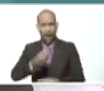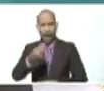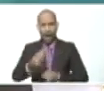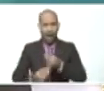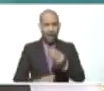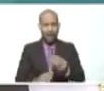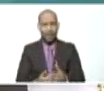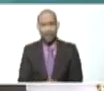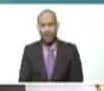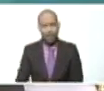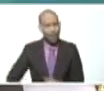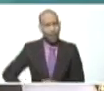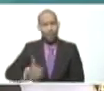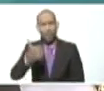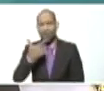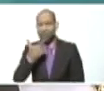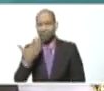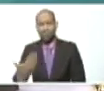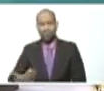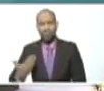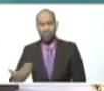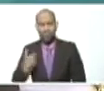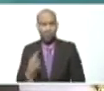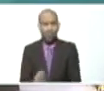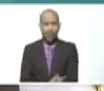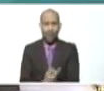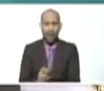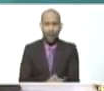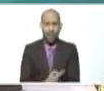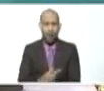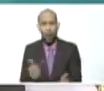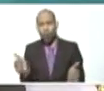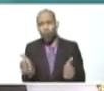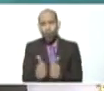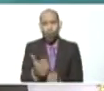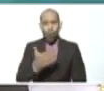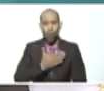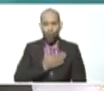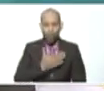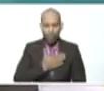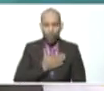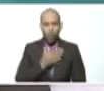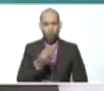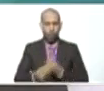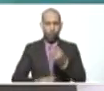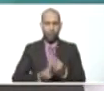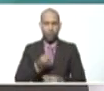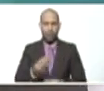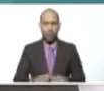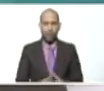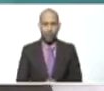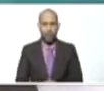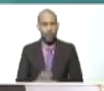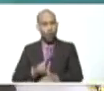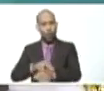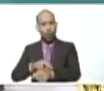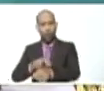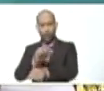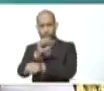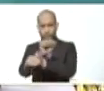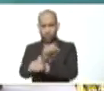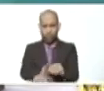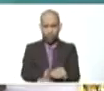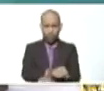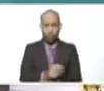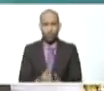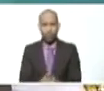más insignificante de mis hermanos, conmigo lo hicieron. El doctor José Gregorio